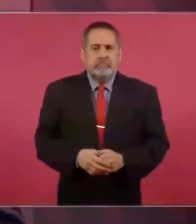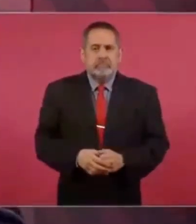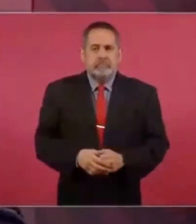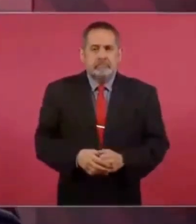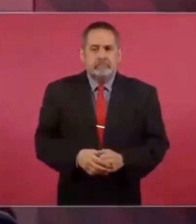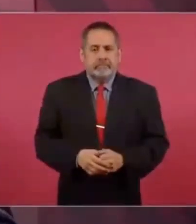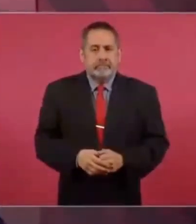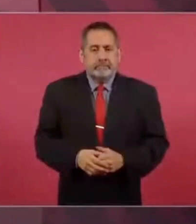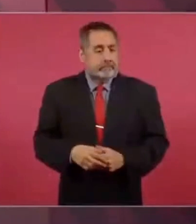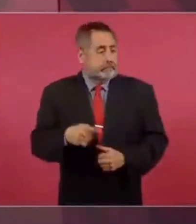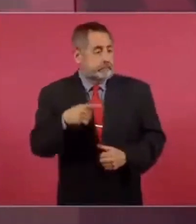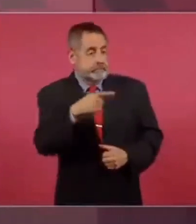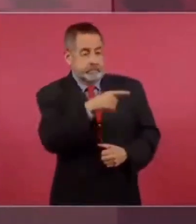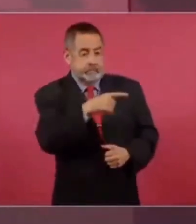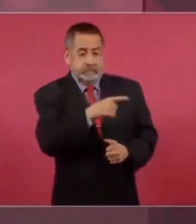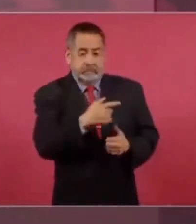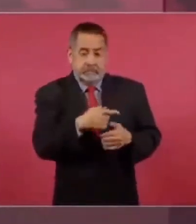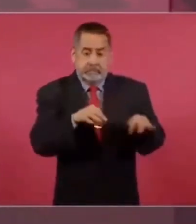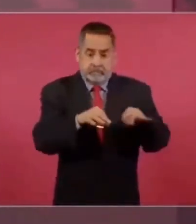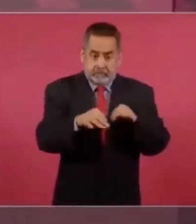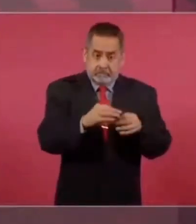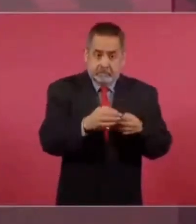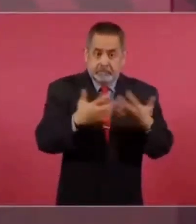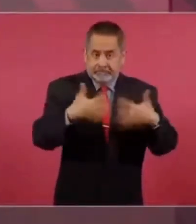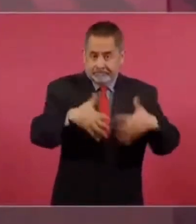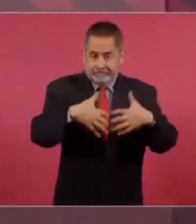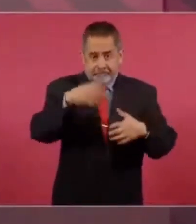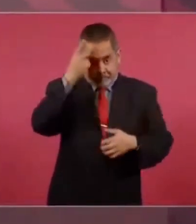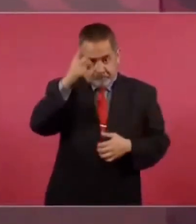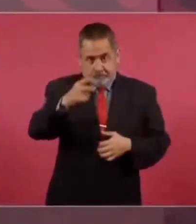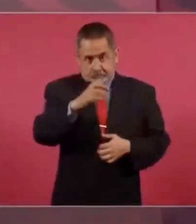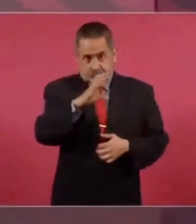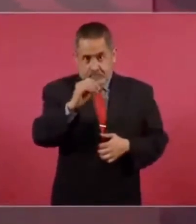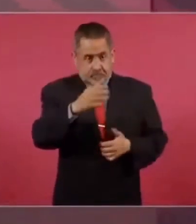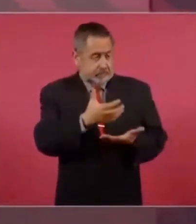los que obtenían más ingresos